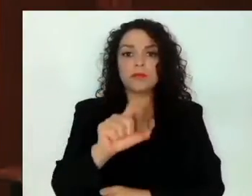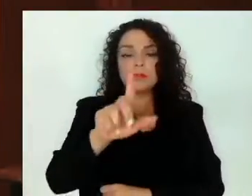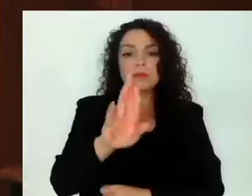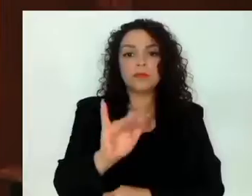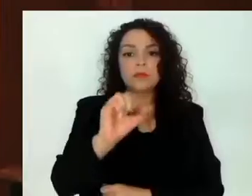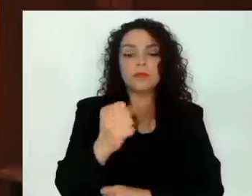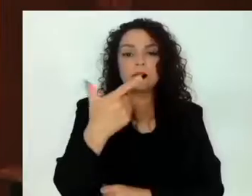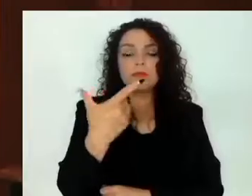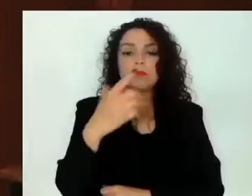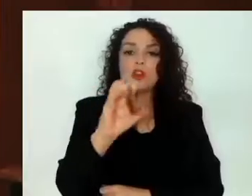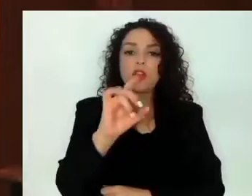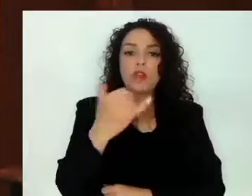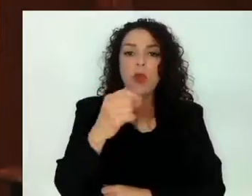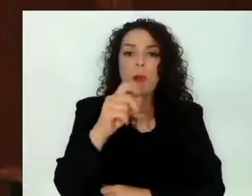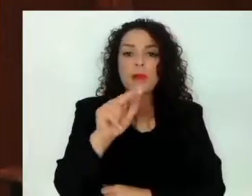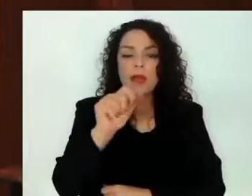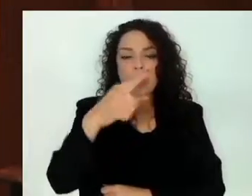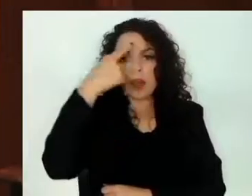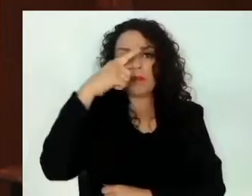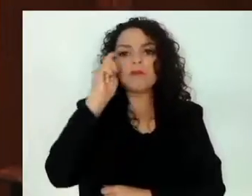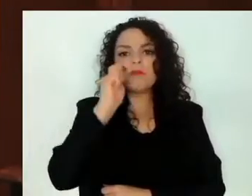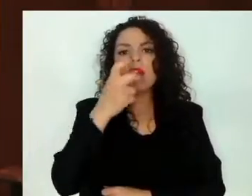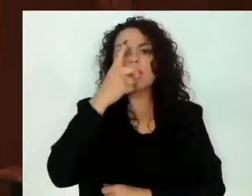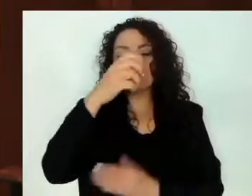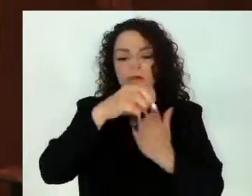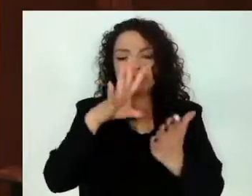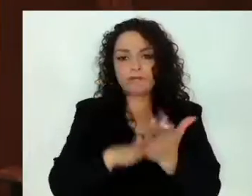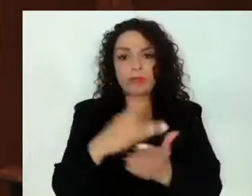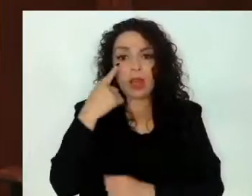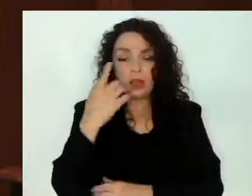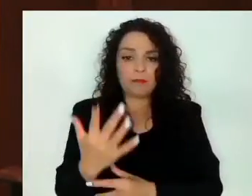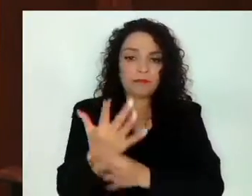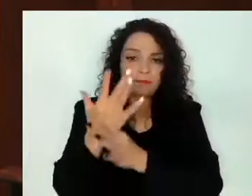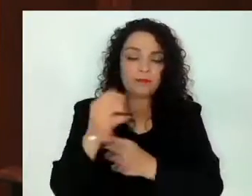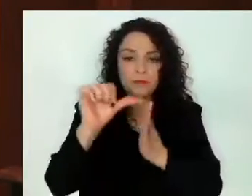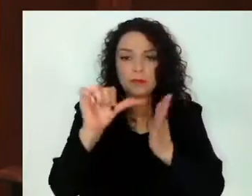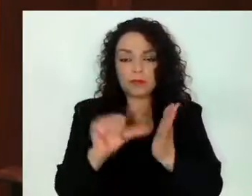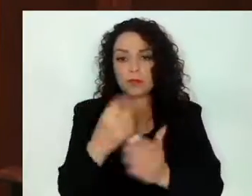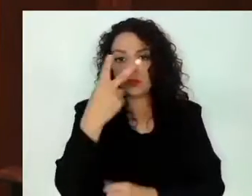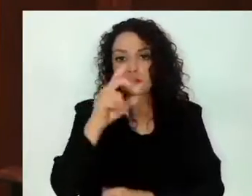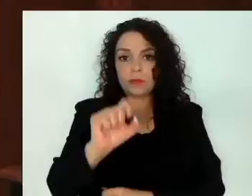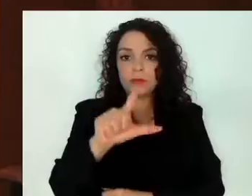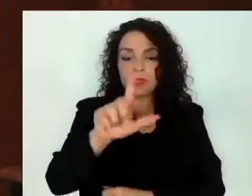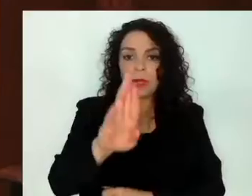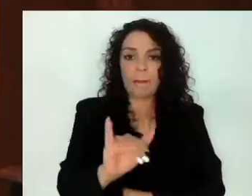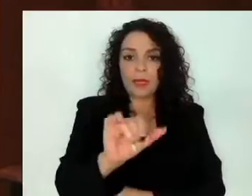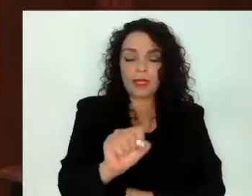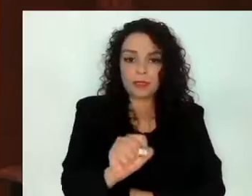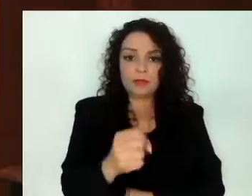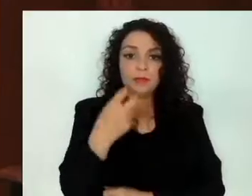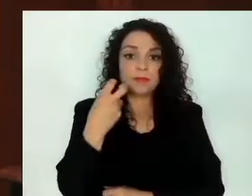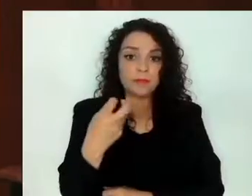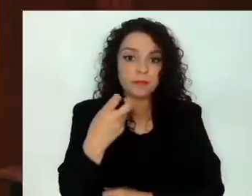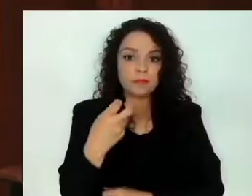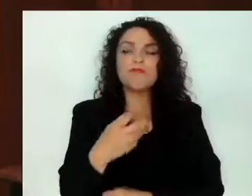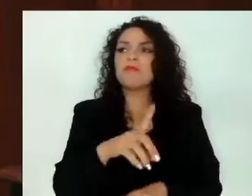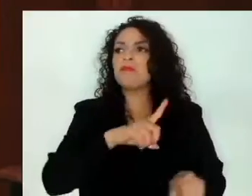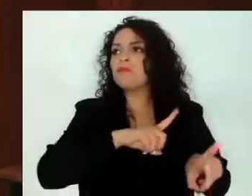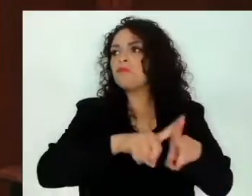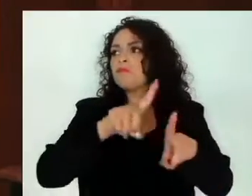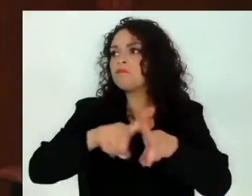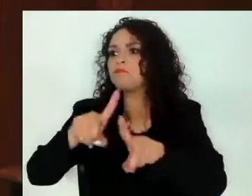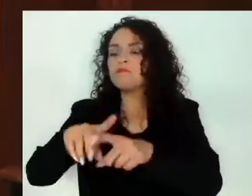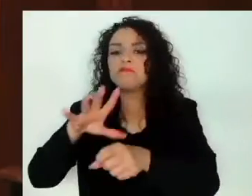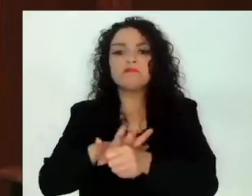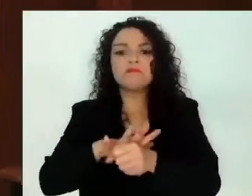de México para quedar como sigue. Artículo 227 bis. Al que por cualquier medio y fueran los